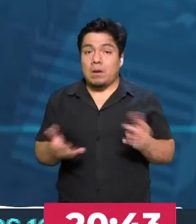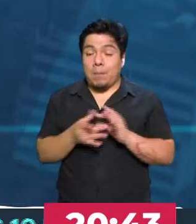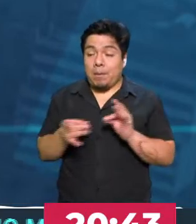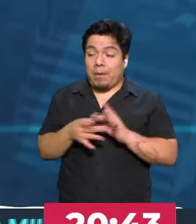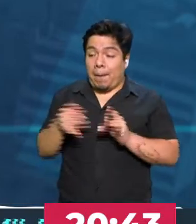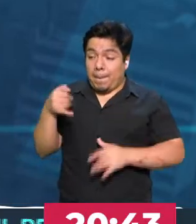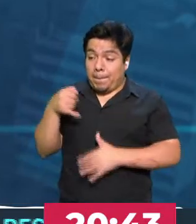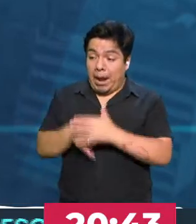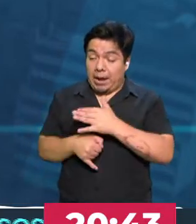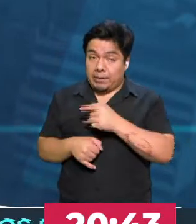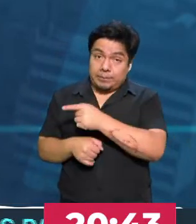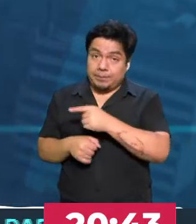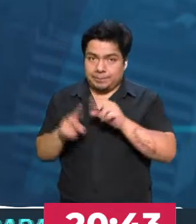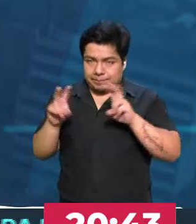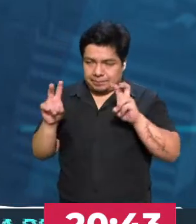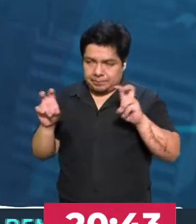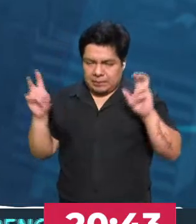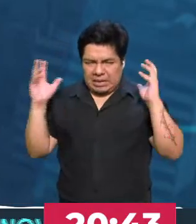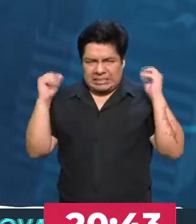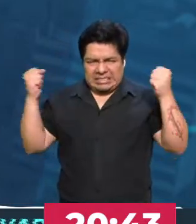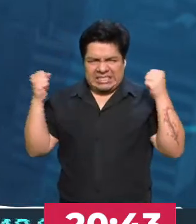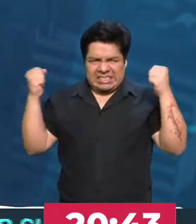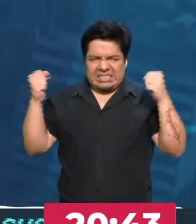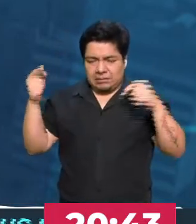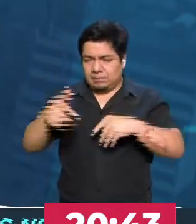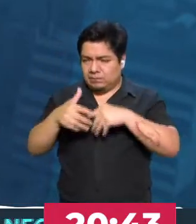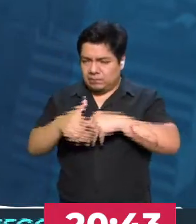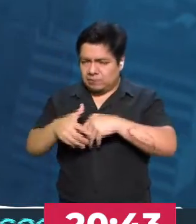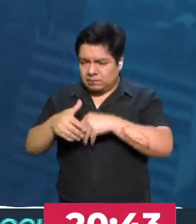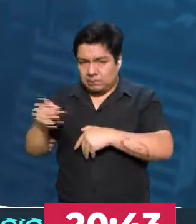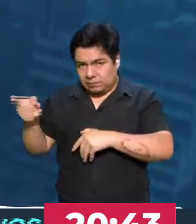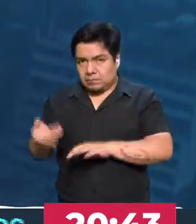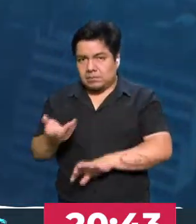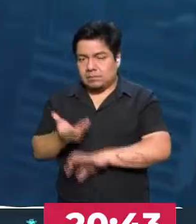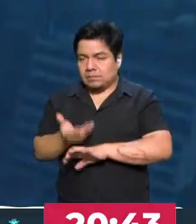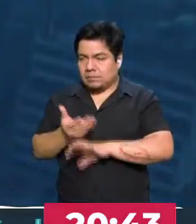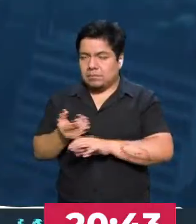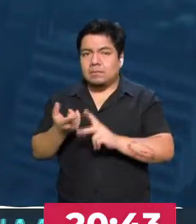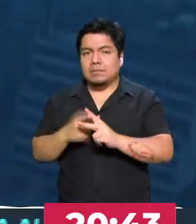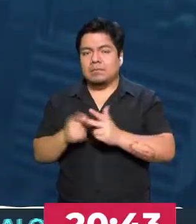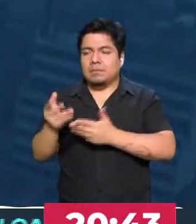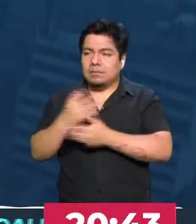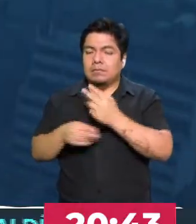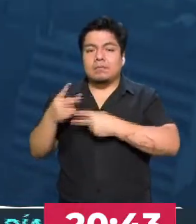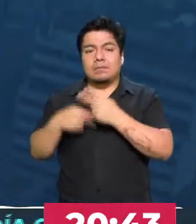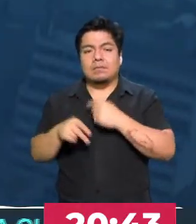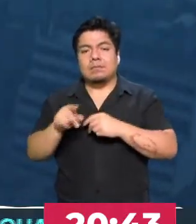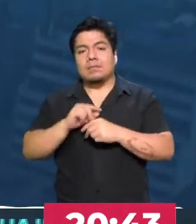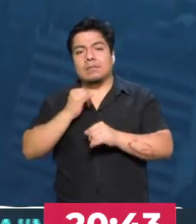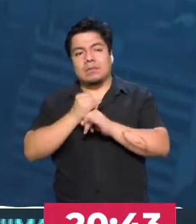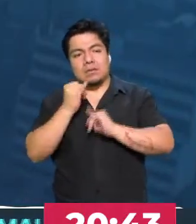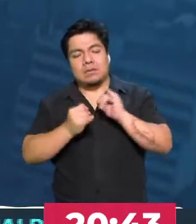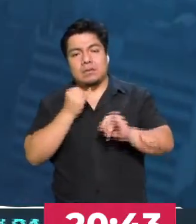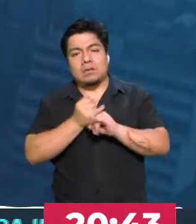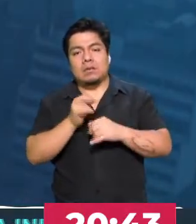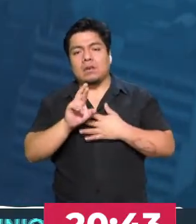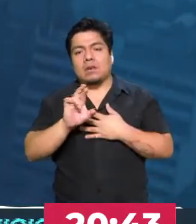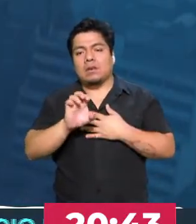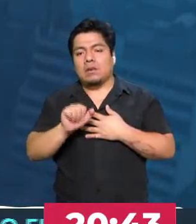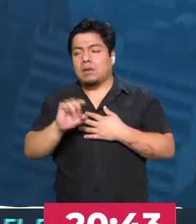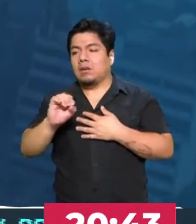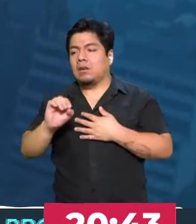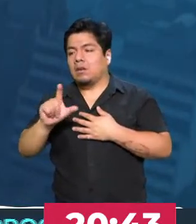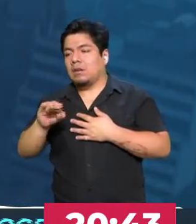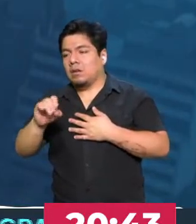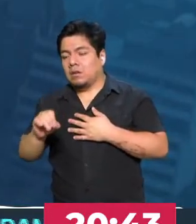platicar más acerca de estas protestas que se desataron el fin de semana en Estados Unidos, le doy la bienvenida al internacionalista Rubén Olmos. Buenas noches, Rubén,